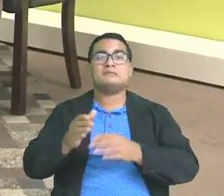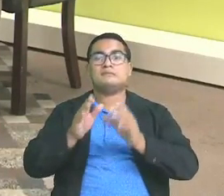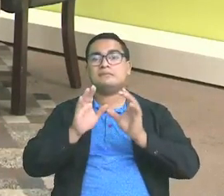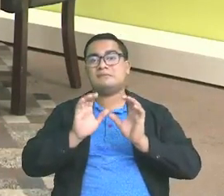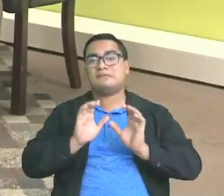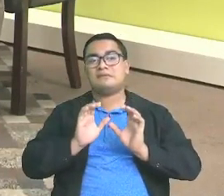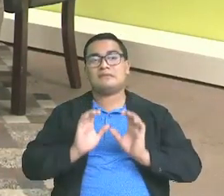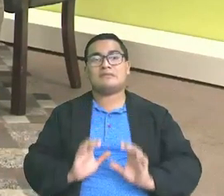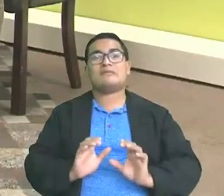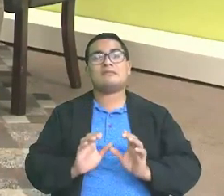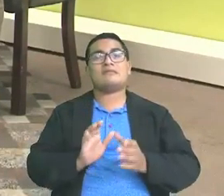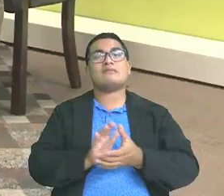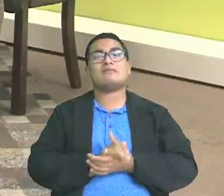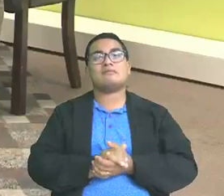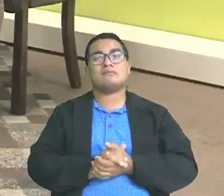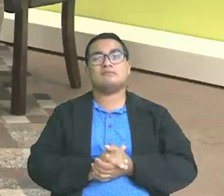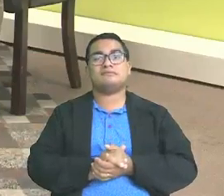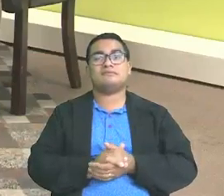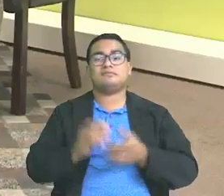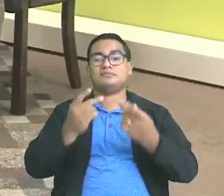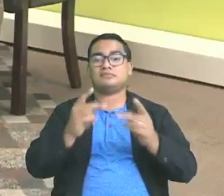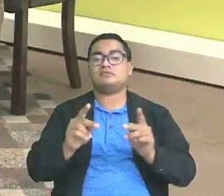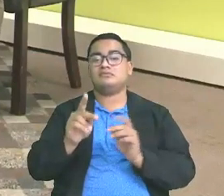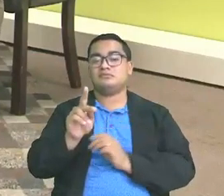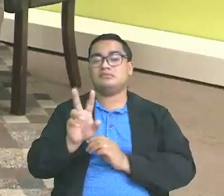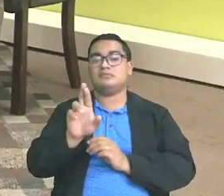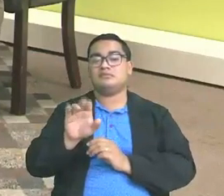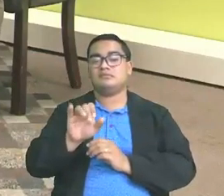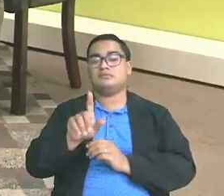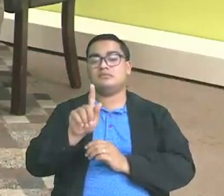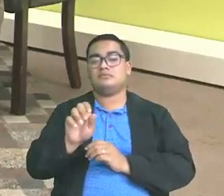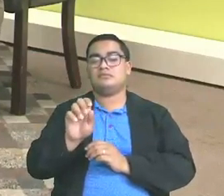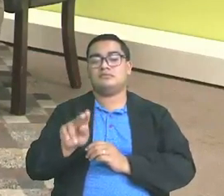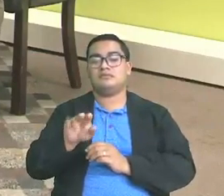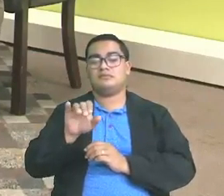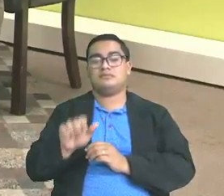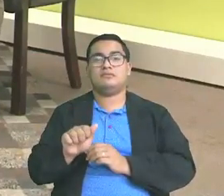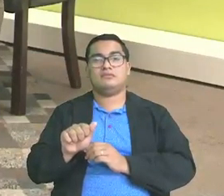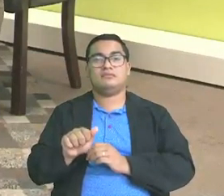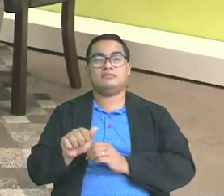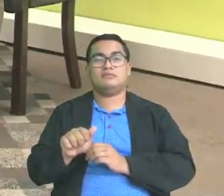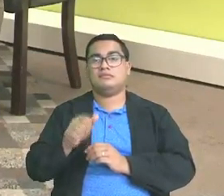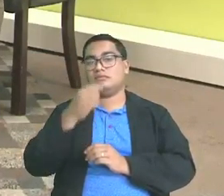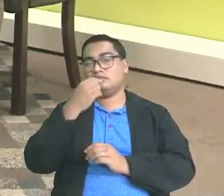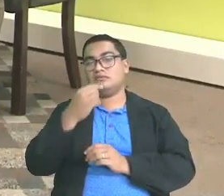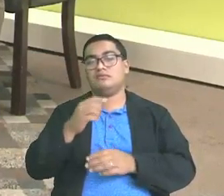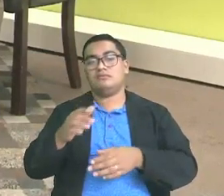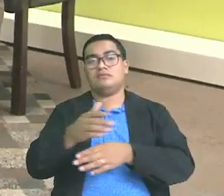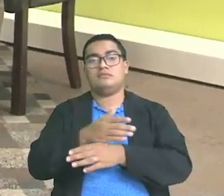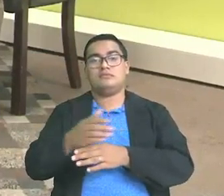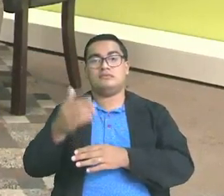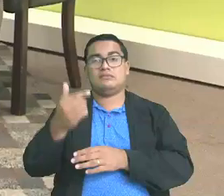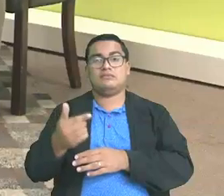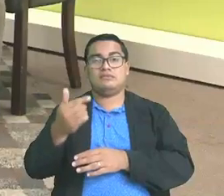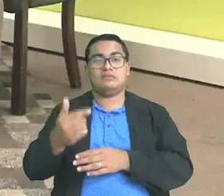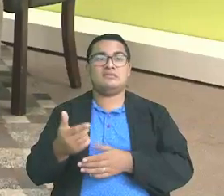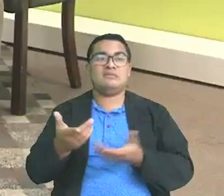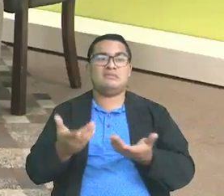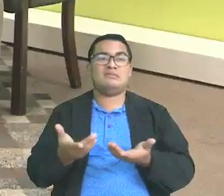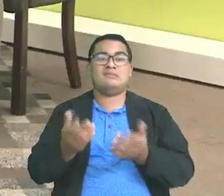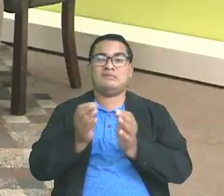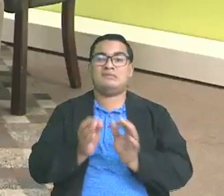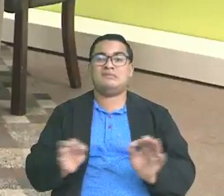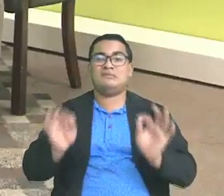cierta manera, así es. Sí, pero el peritoneo siempre está ahí adentro y se puede inflamar por cualquier causa. Lo que hay diferentes grados.